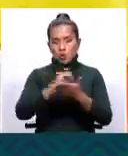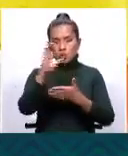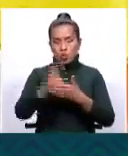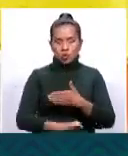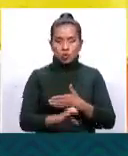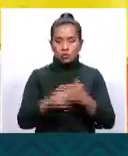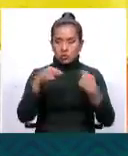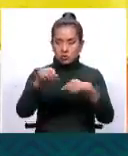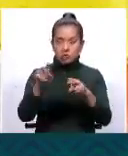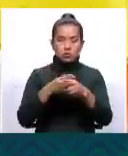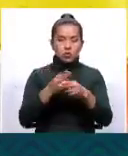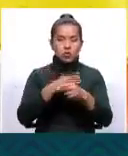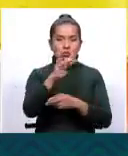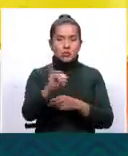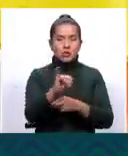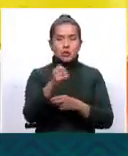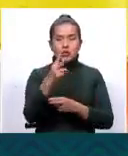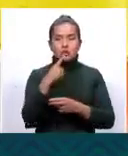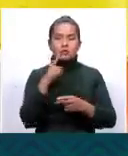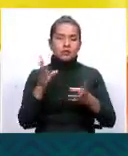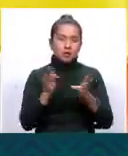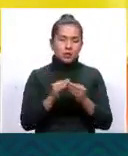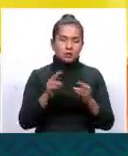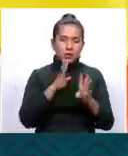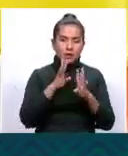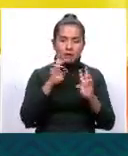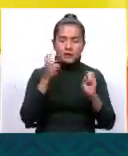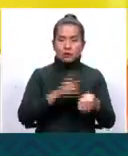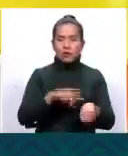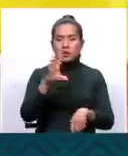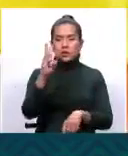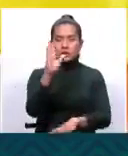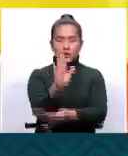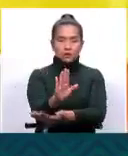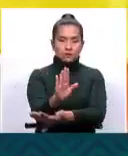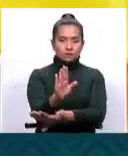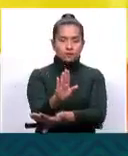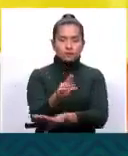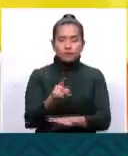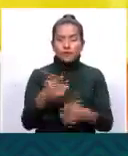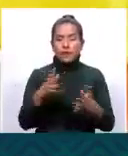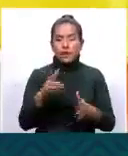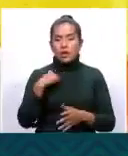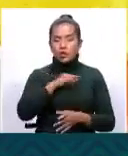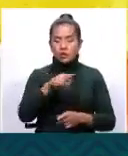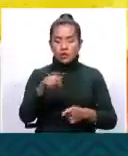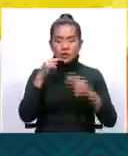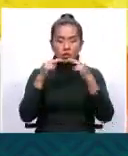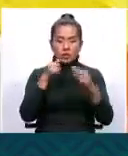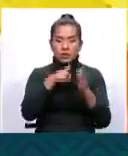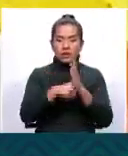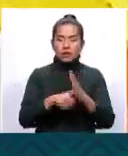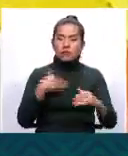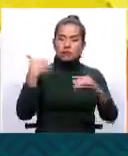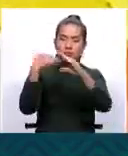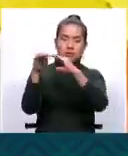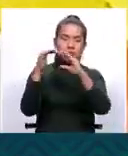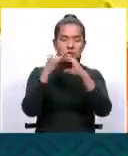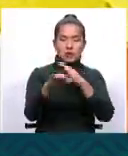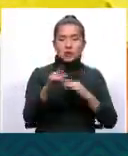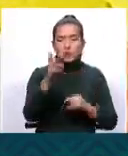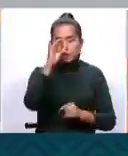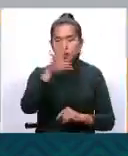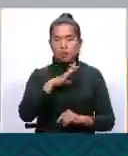del año en curso a las 6 de la tarde. Esta nota la haremos llegar el día de mañana al señor Rudy